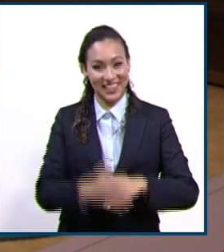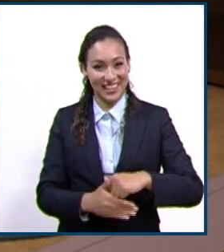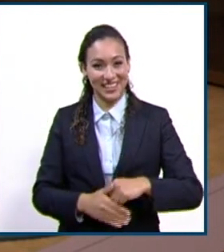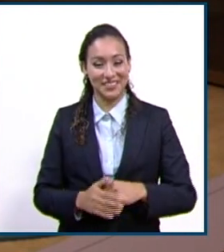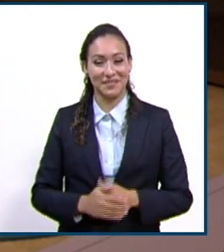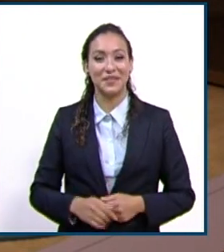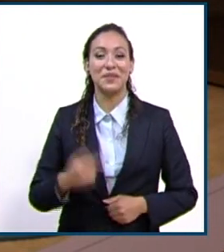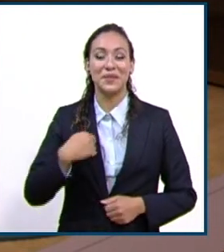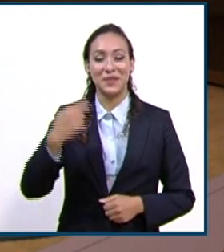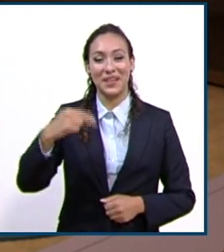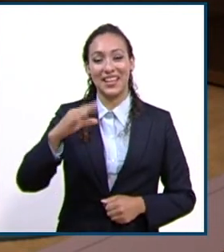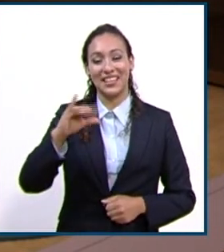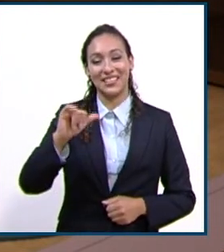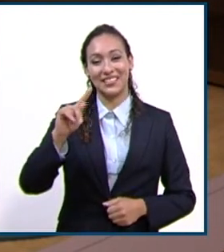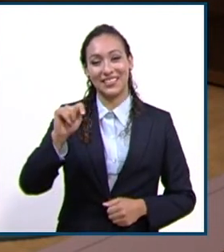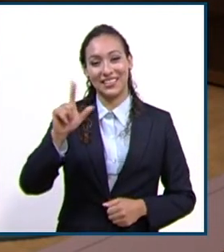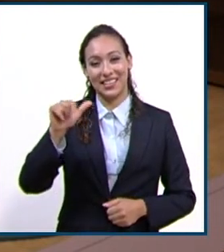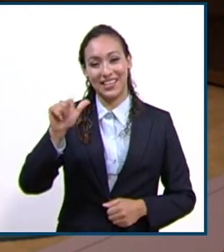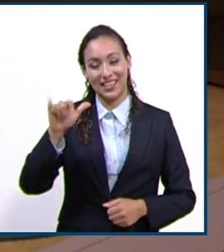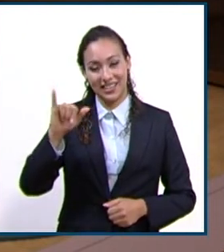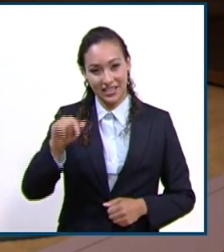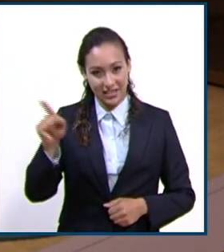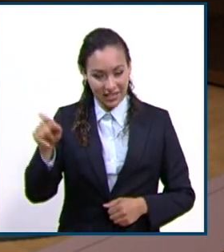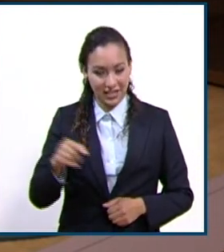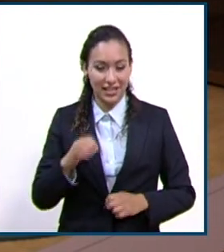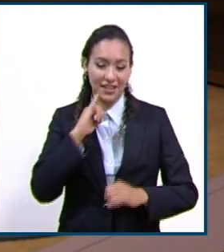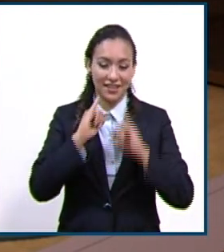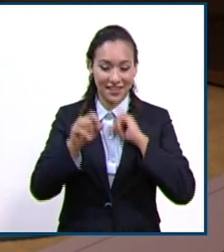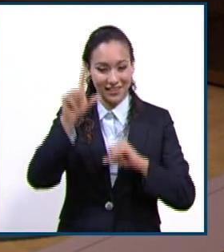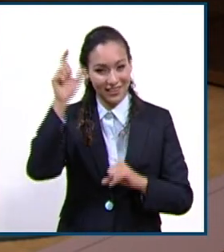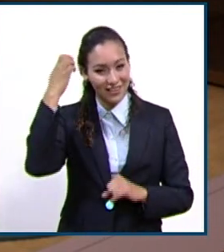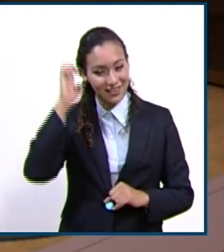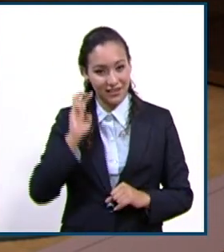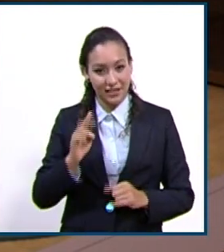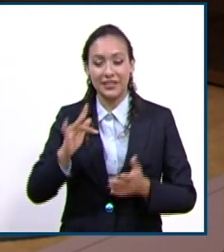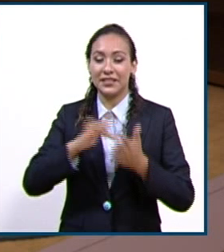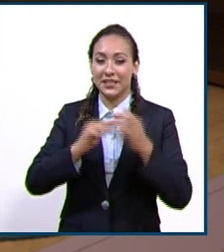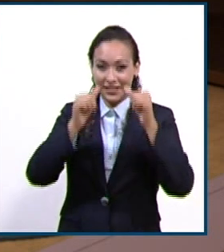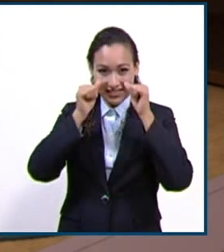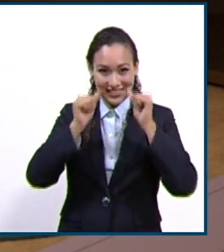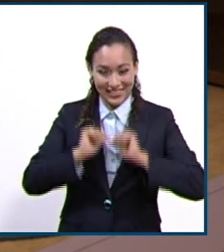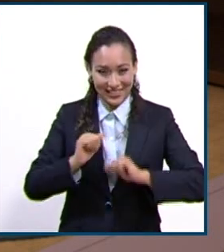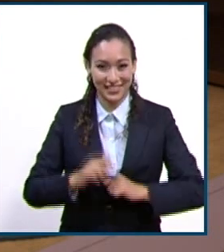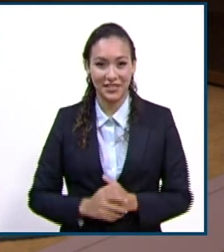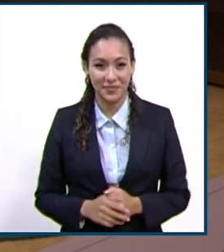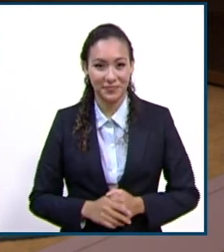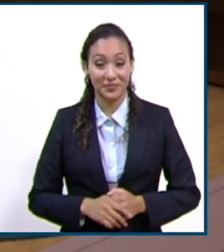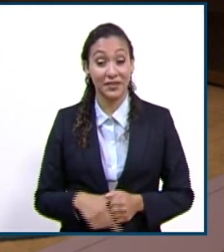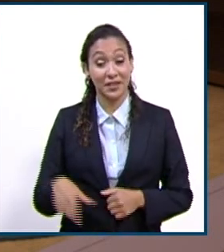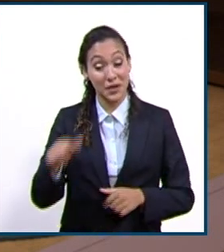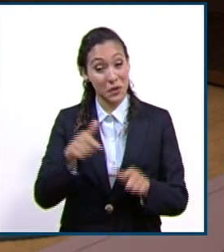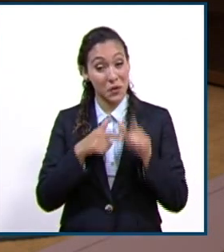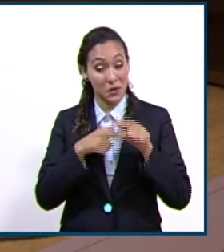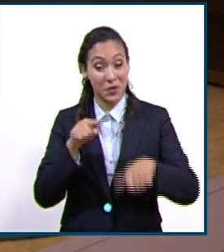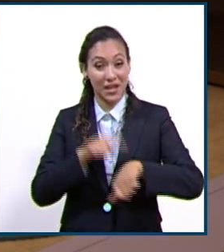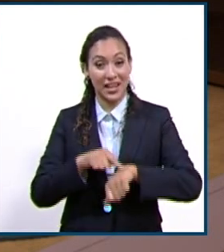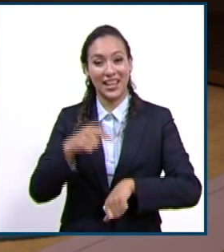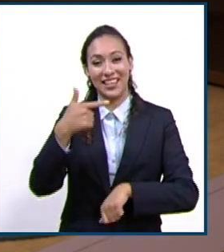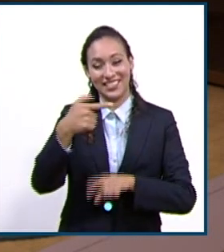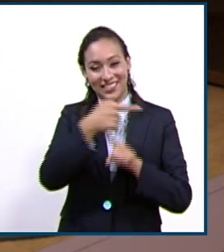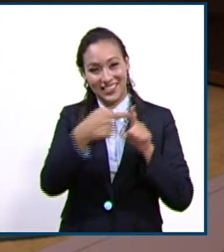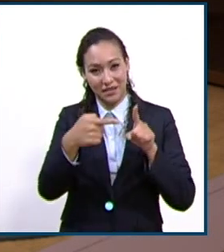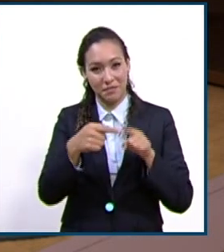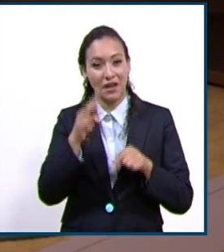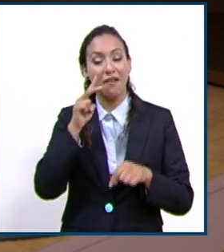Soy Citlali Pérez. Lo invito a mantenerse en la señal del canal del Poder Judicial de la Federación. Siga a las 19:30 horas nuestro